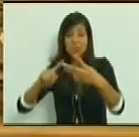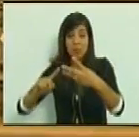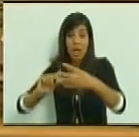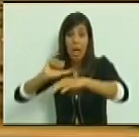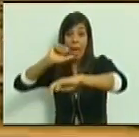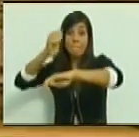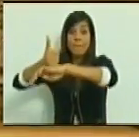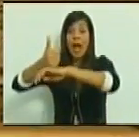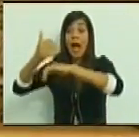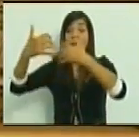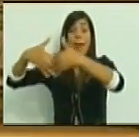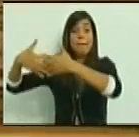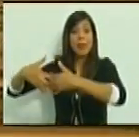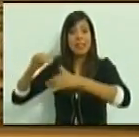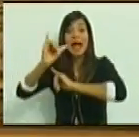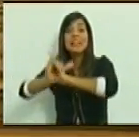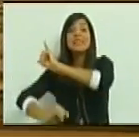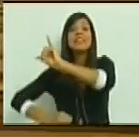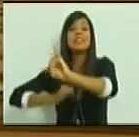plano internacional,